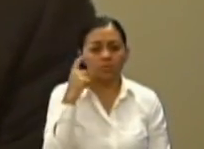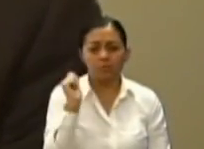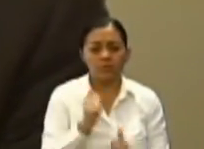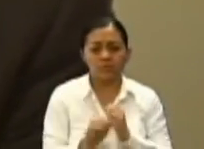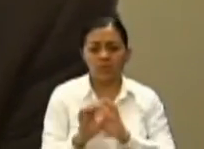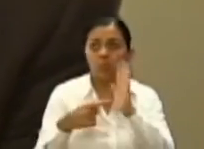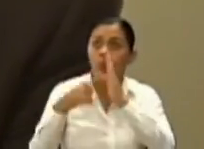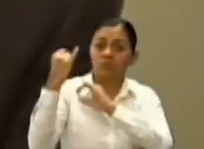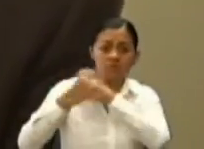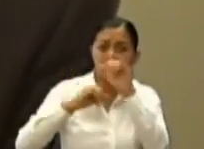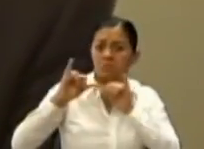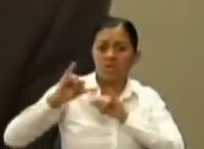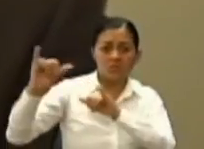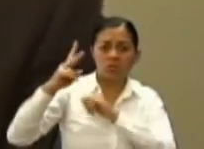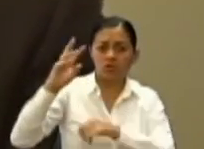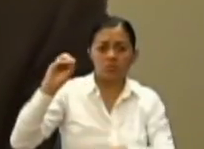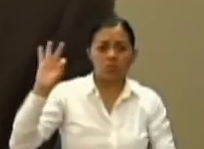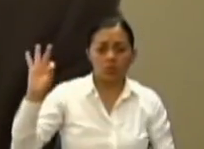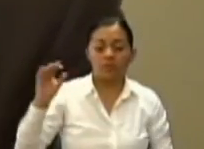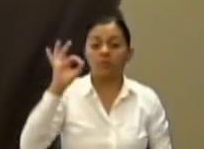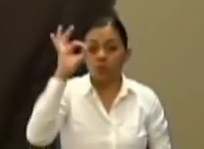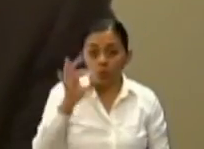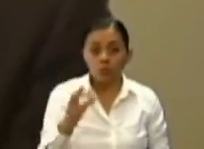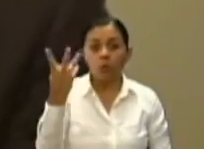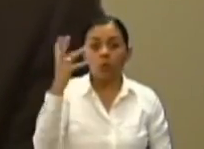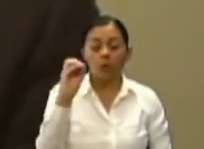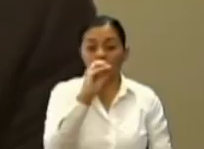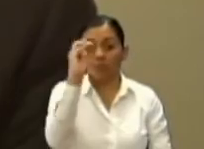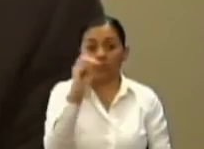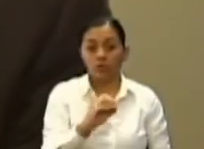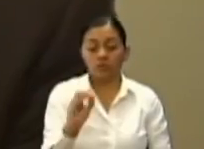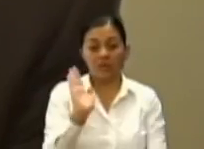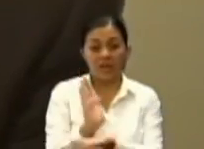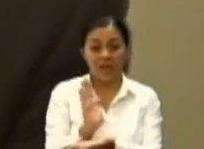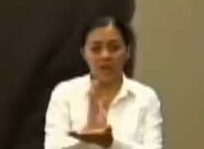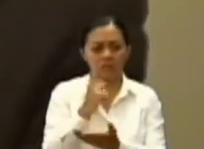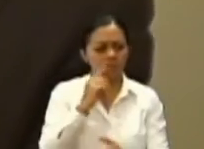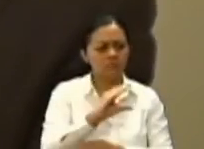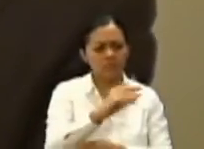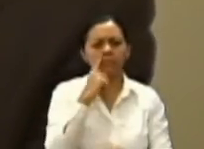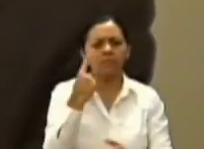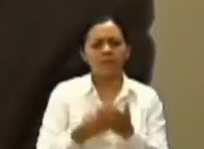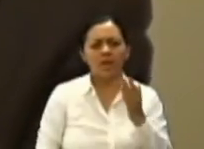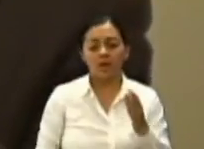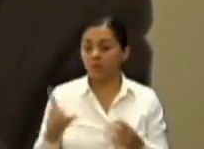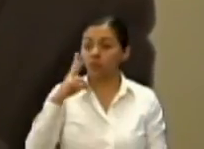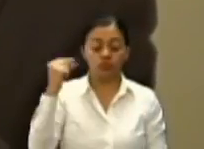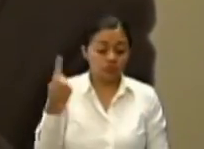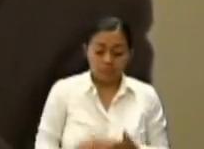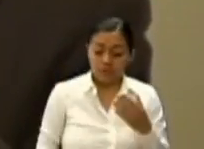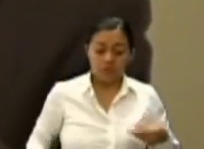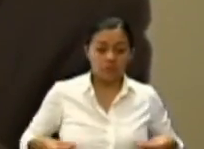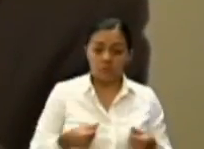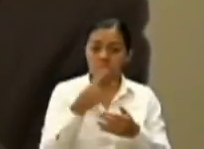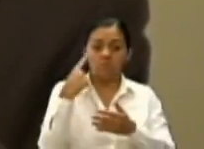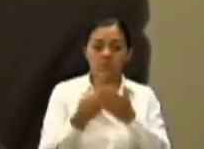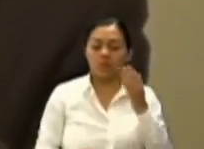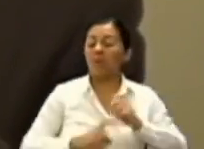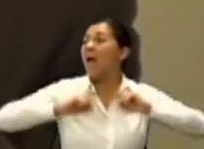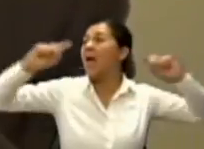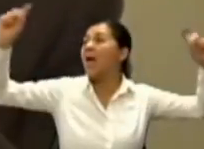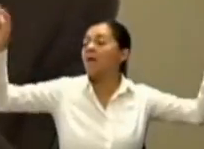pasado absolutamente nada cuando se quitó el 40% de un subsidio absurdo lo mismo que están contra el subsidio lanzaron el grito al cielo